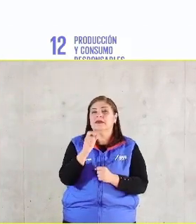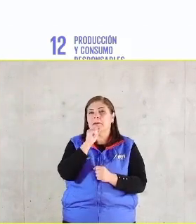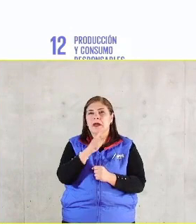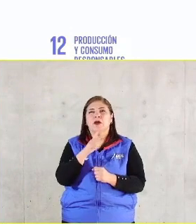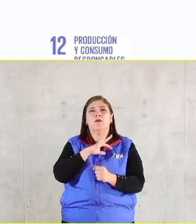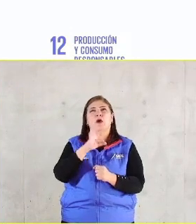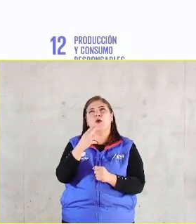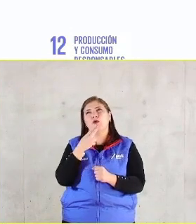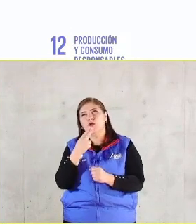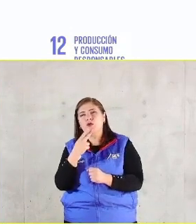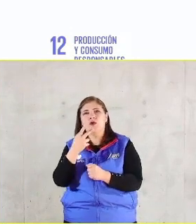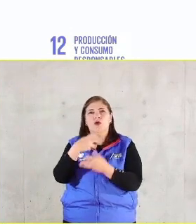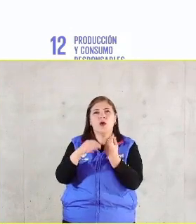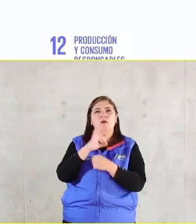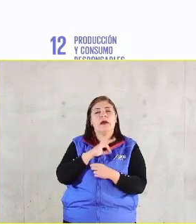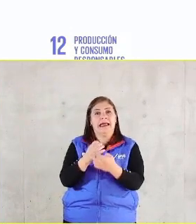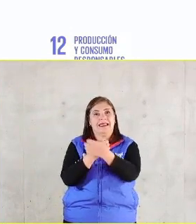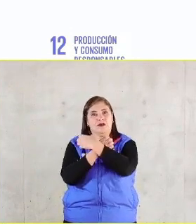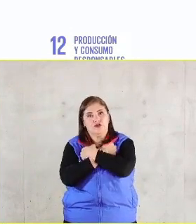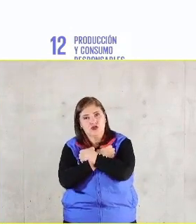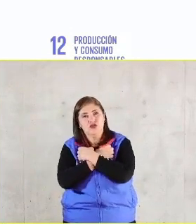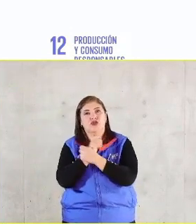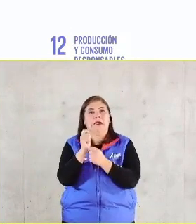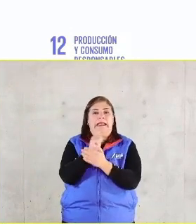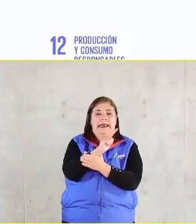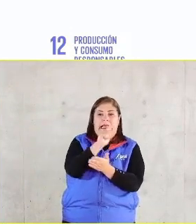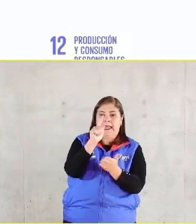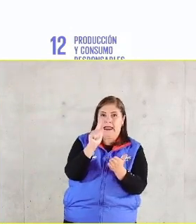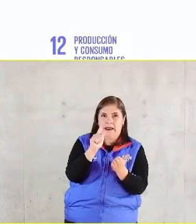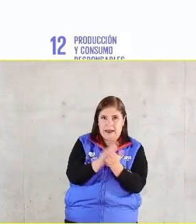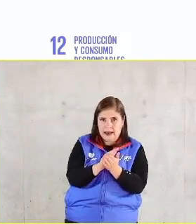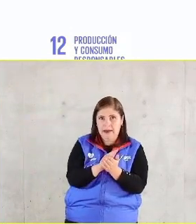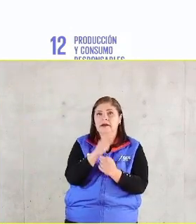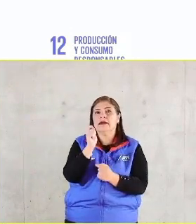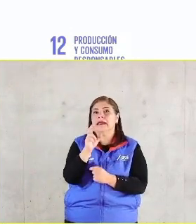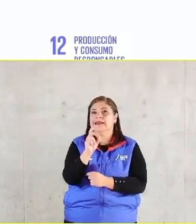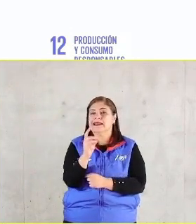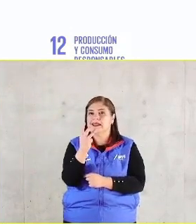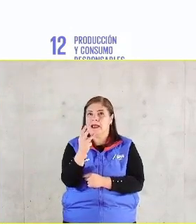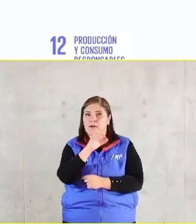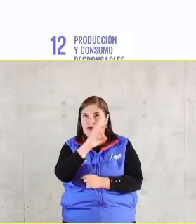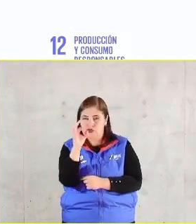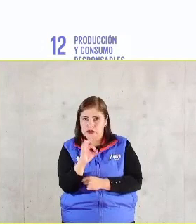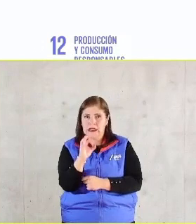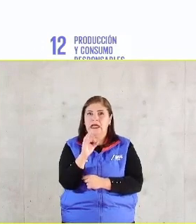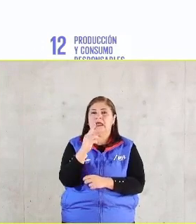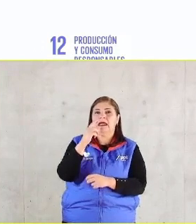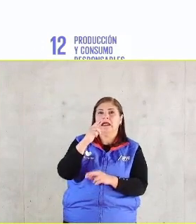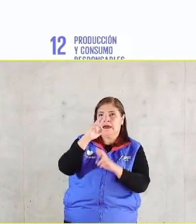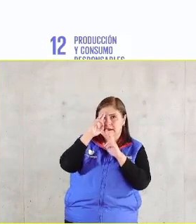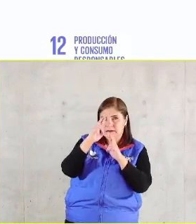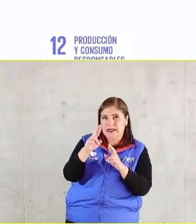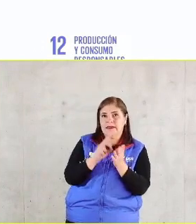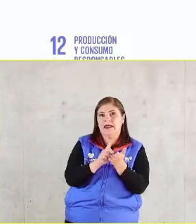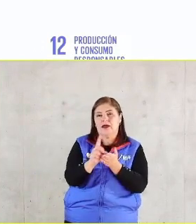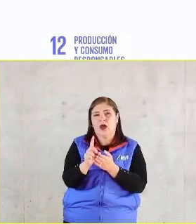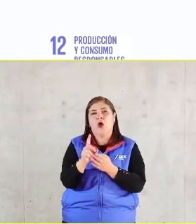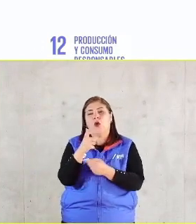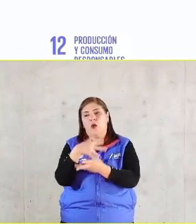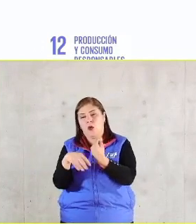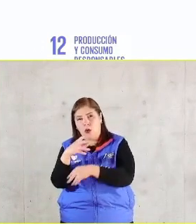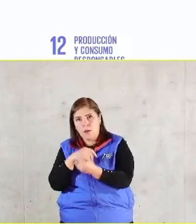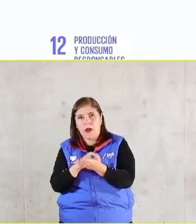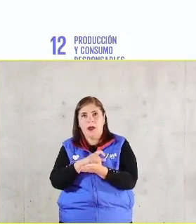por ejemplo, todo lo que tiene que ver con educación, legalidad, que está un 33%, respeto a los derechos del consumidor, servicios